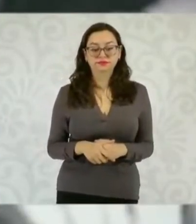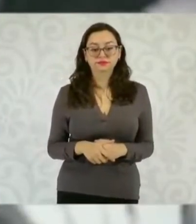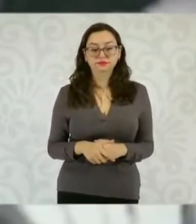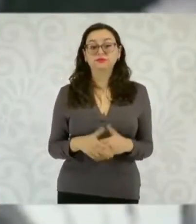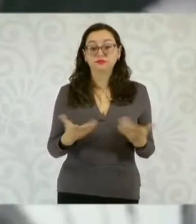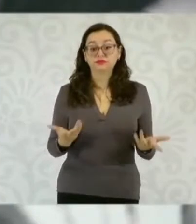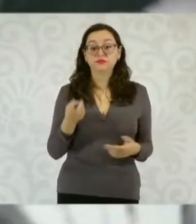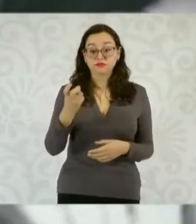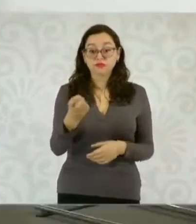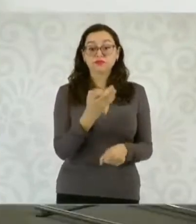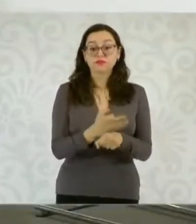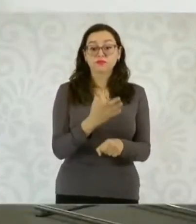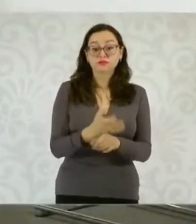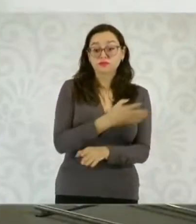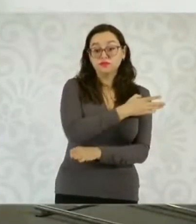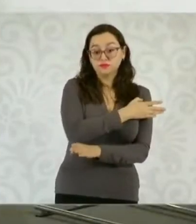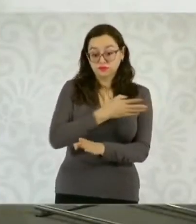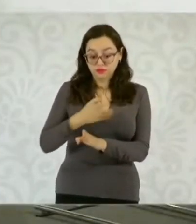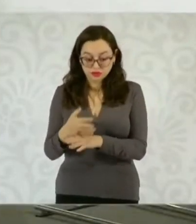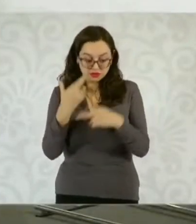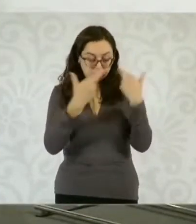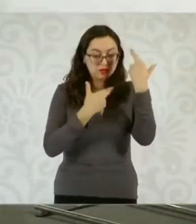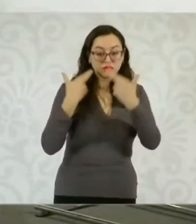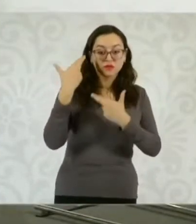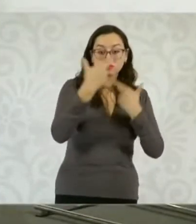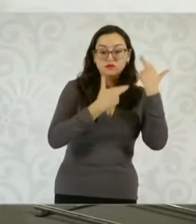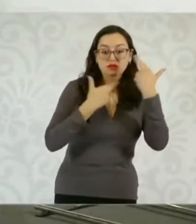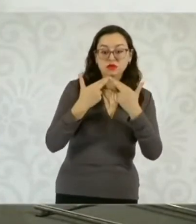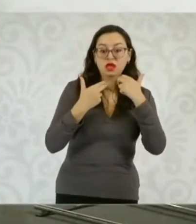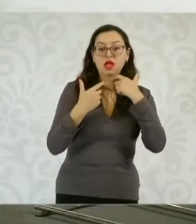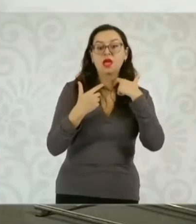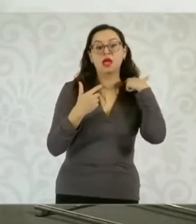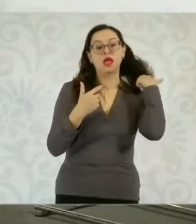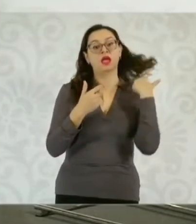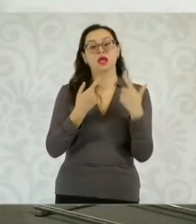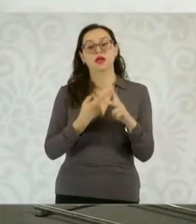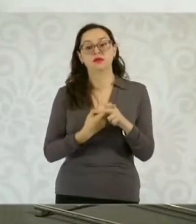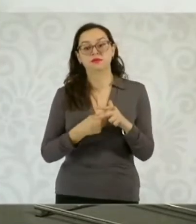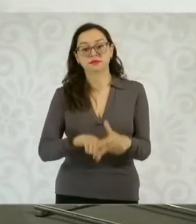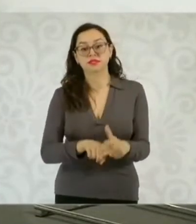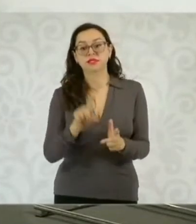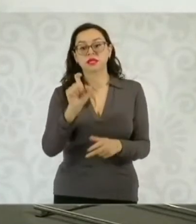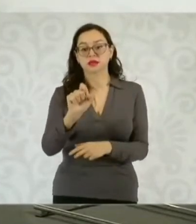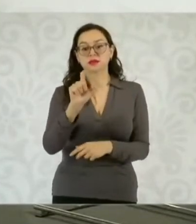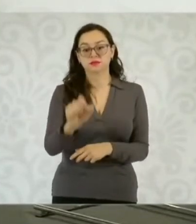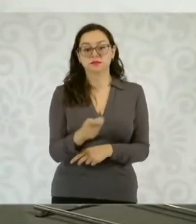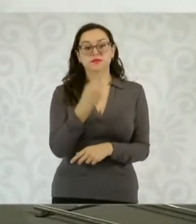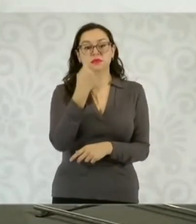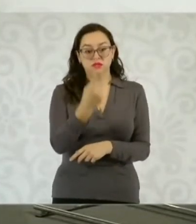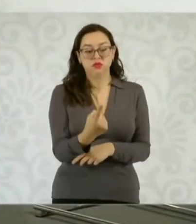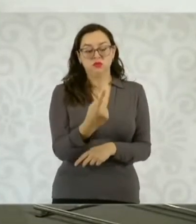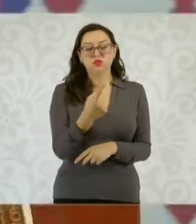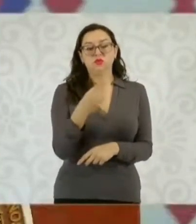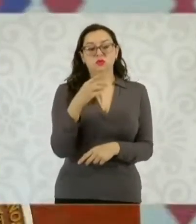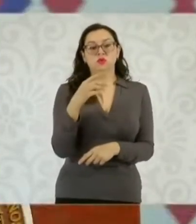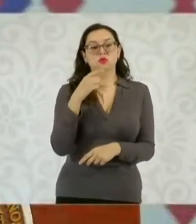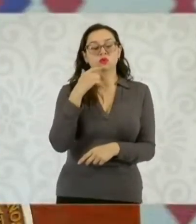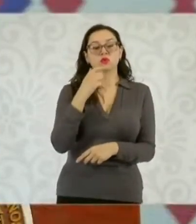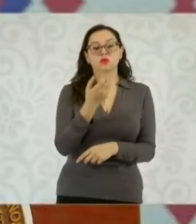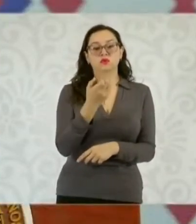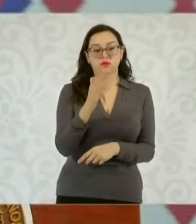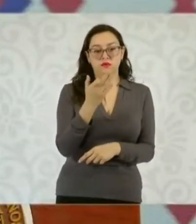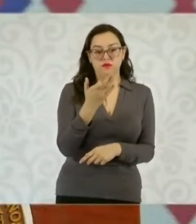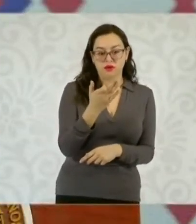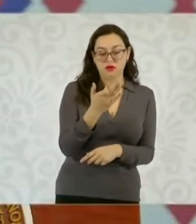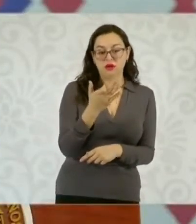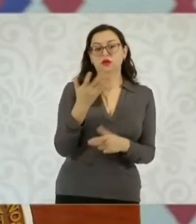estamos haciendo, empieza el 21 también, porque tenemos ciertas claves que estamos pidiendo, entregas adelantadas de parte de la proveeduría, que muy amablemente